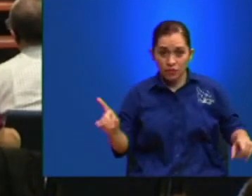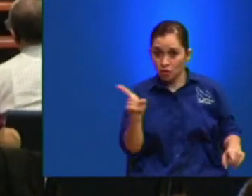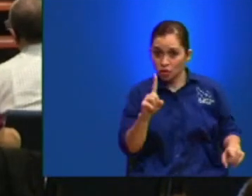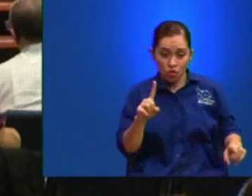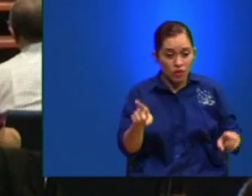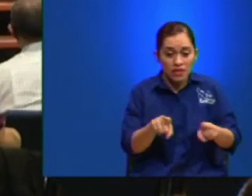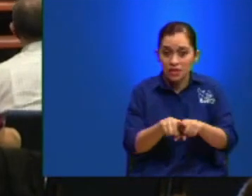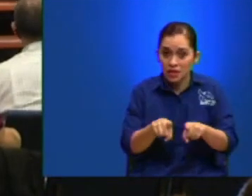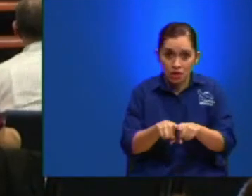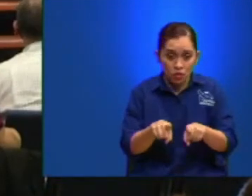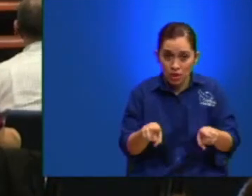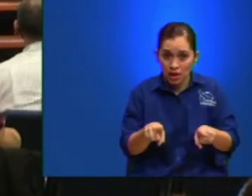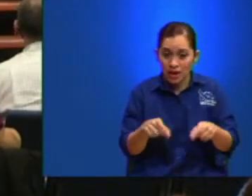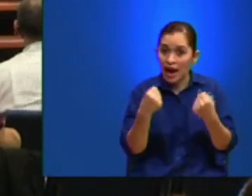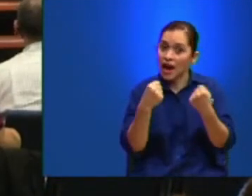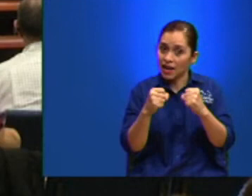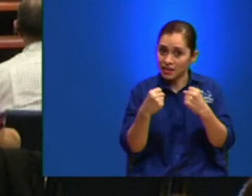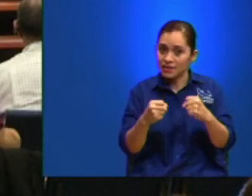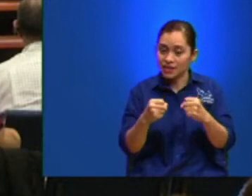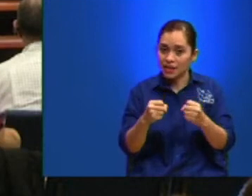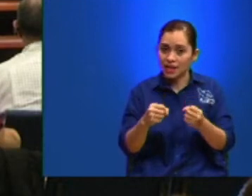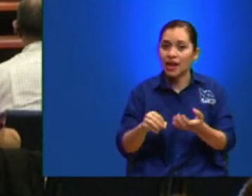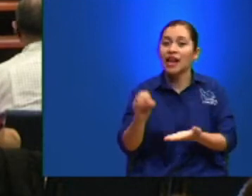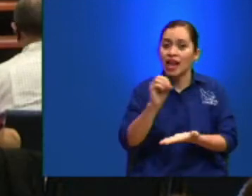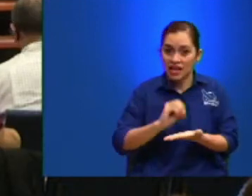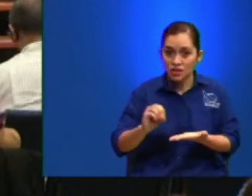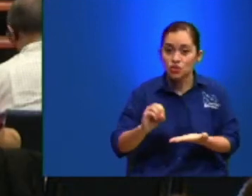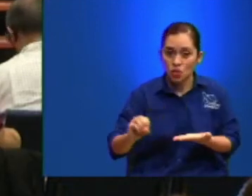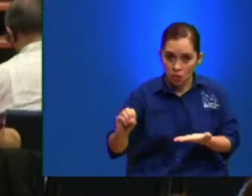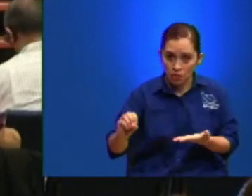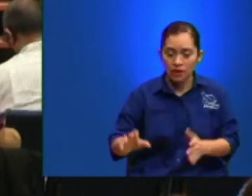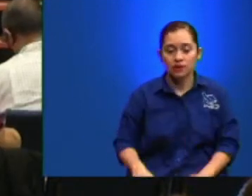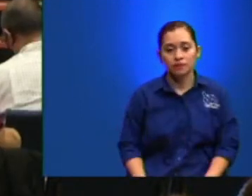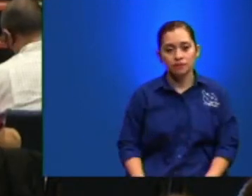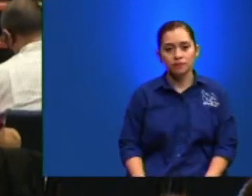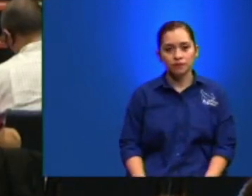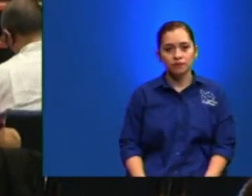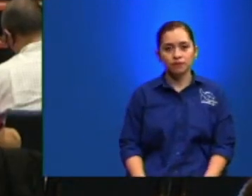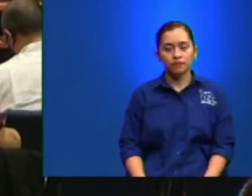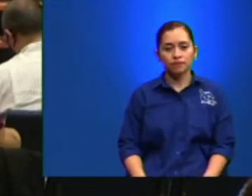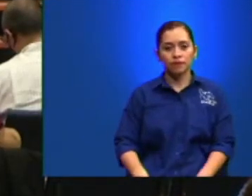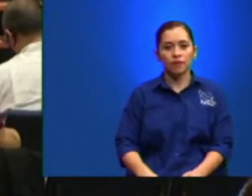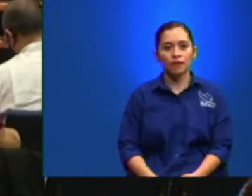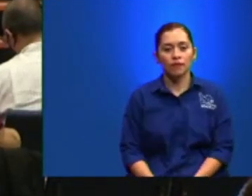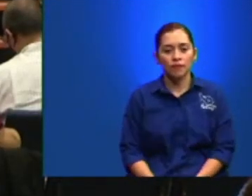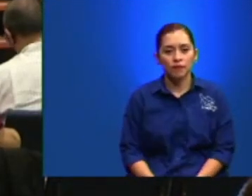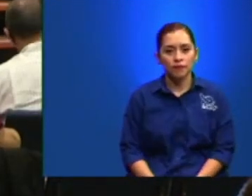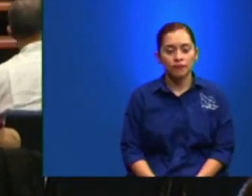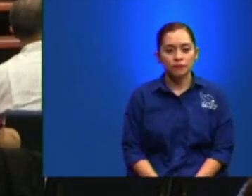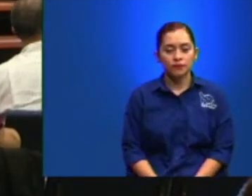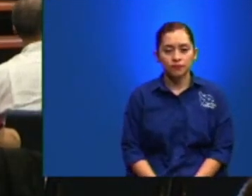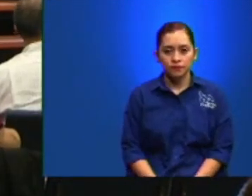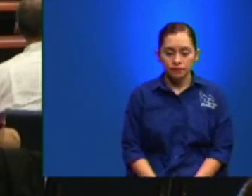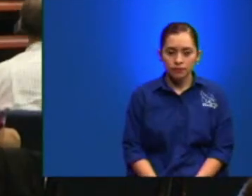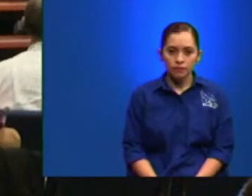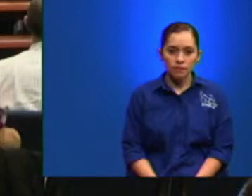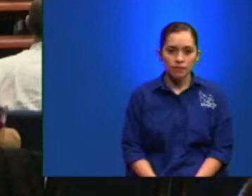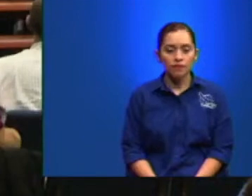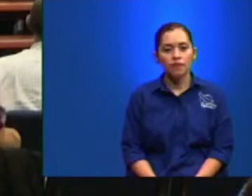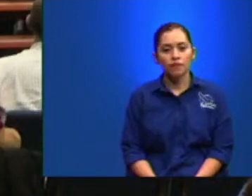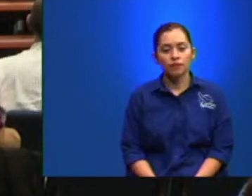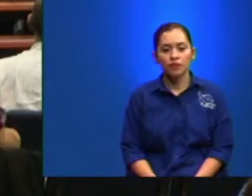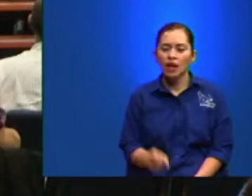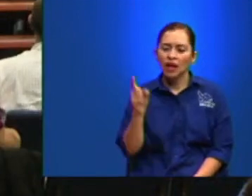tantas cuestiones no voy a hablar de eso solo quiero hacer una breve recopilación para recoger espigas y que todos estemos en